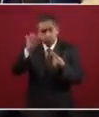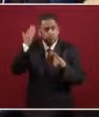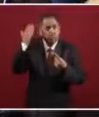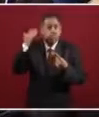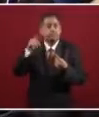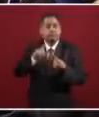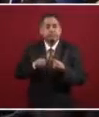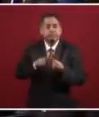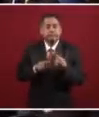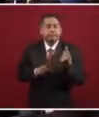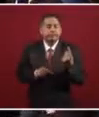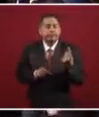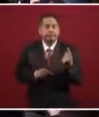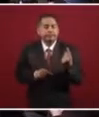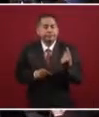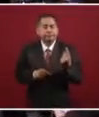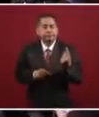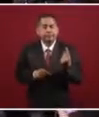cuando